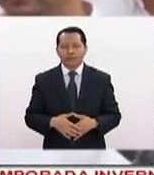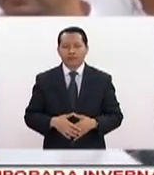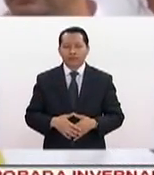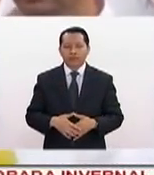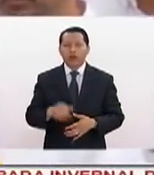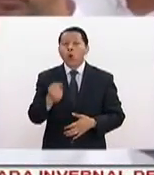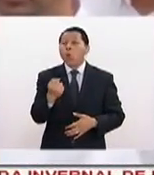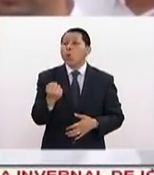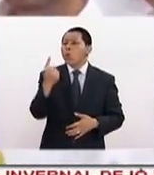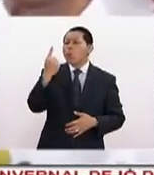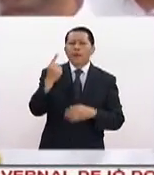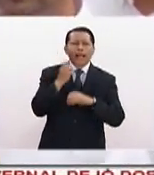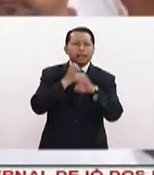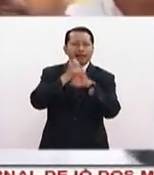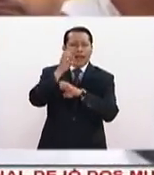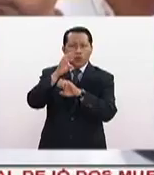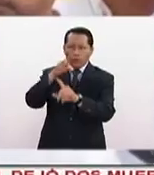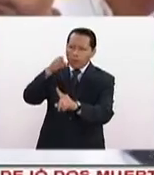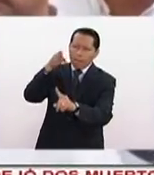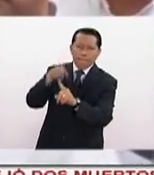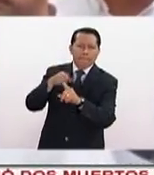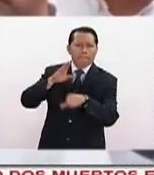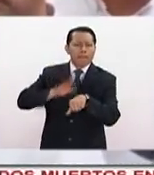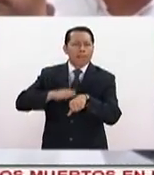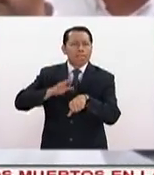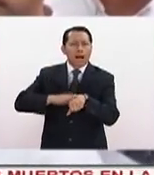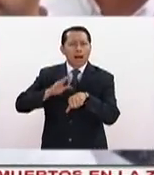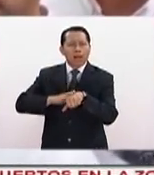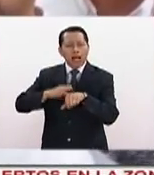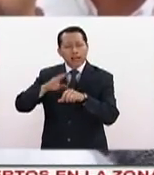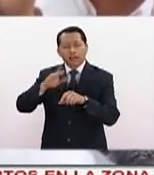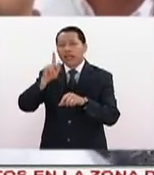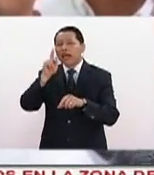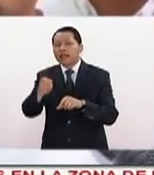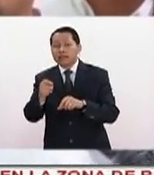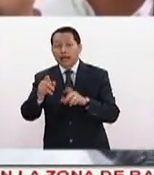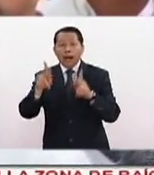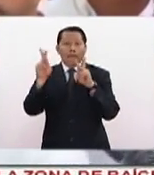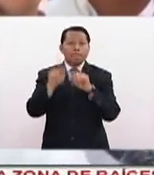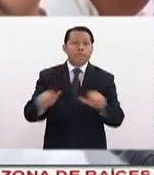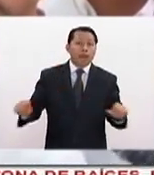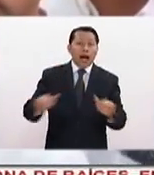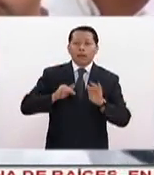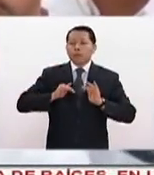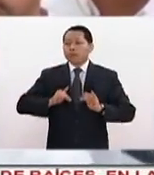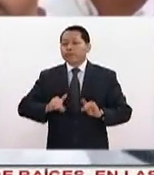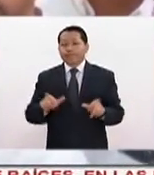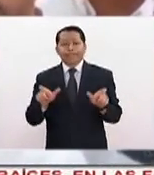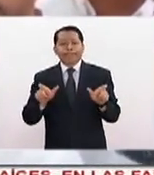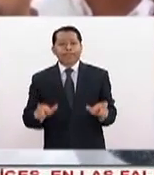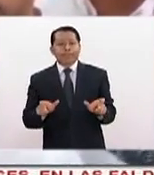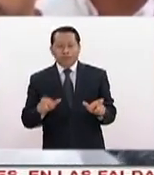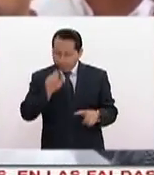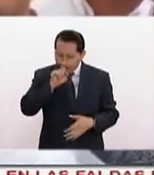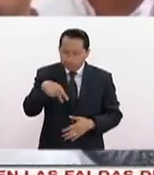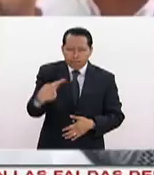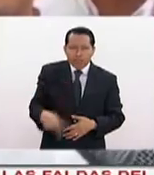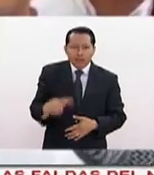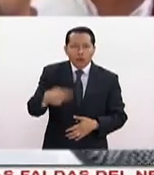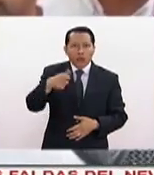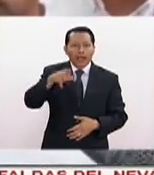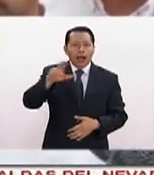algún estado vamos a poner énfasis en el tema de la recuperación de la paz, de mantener seguridad, es justamente Quintana